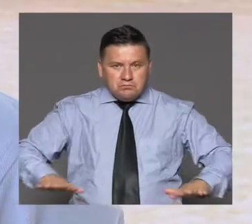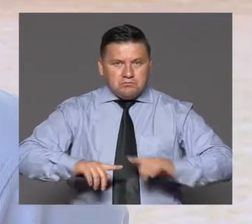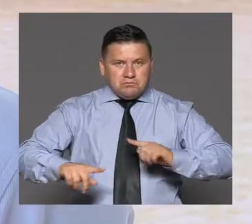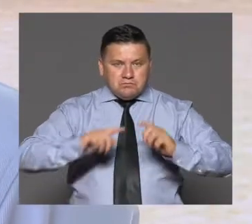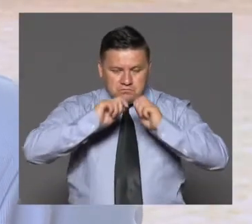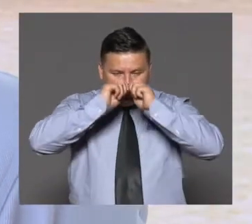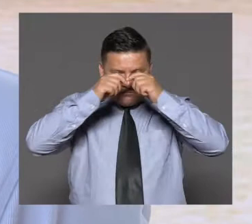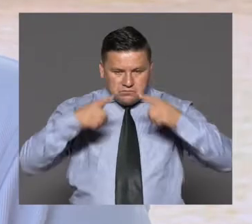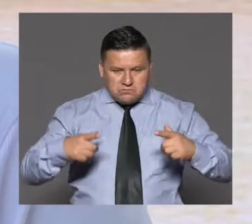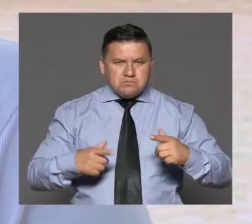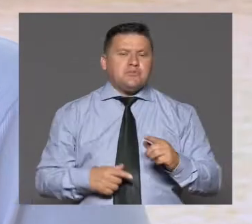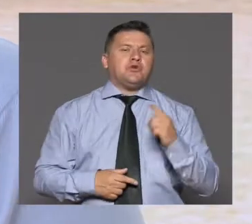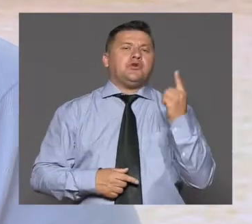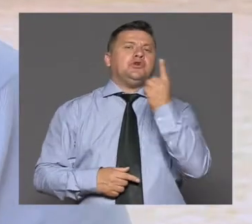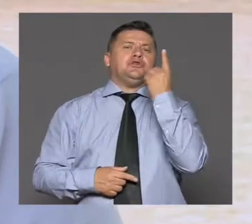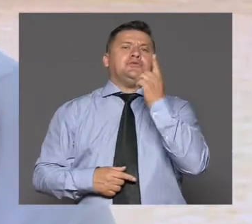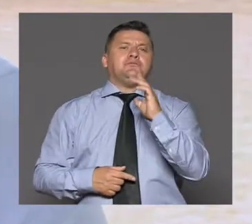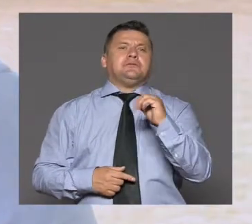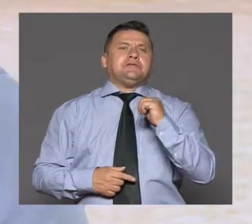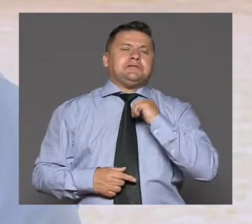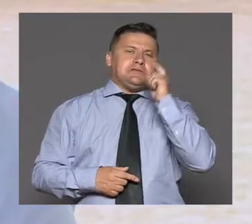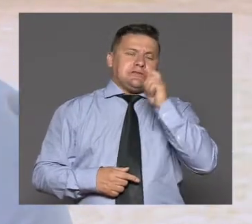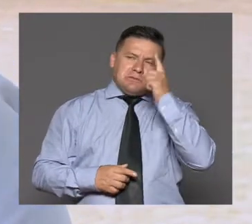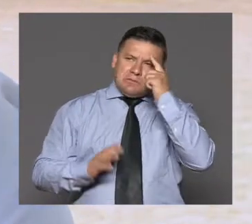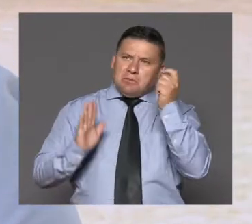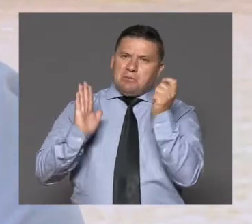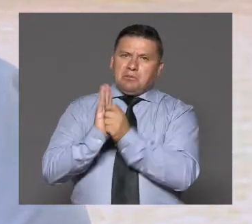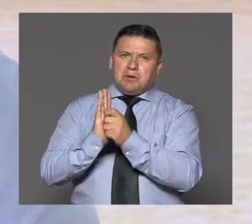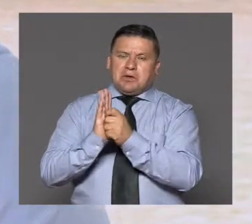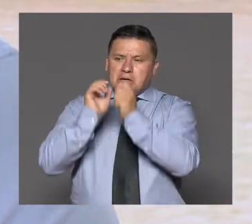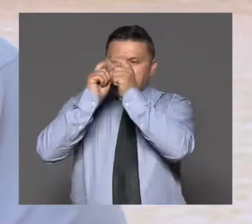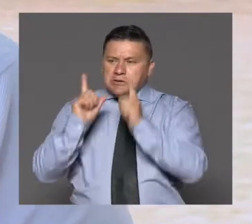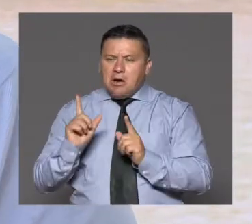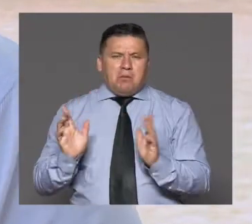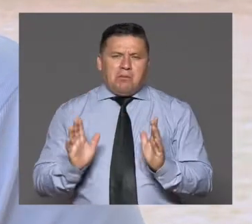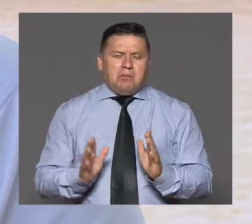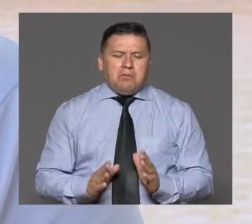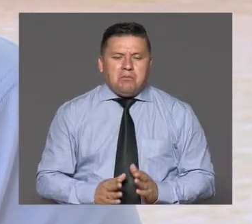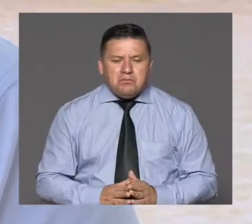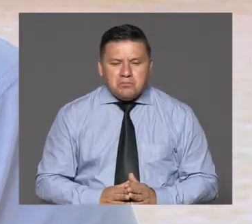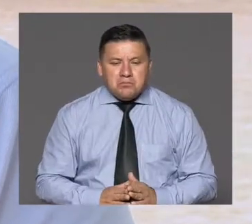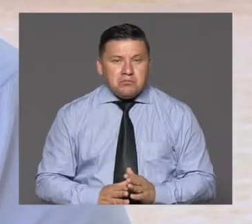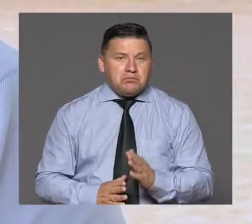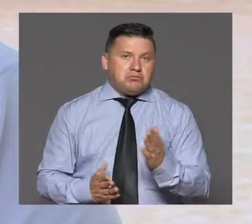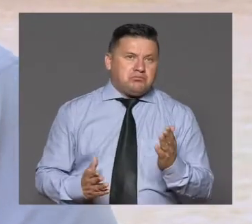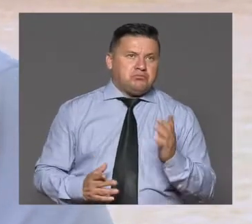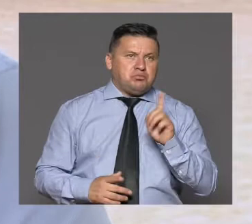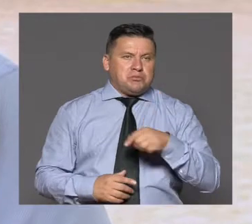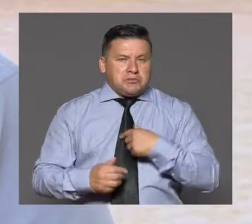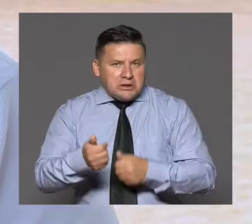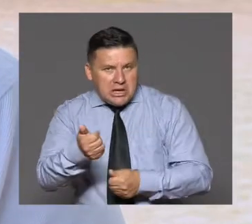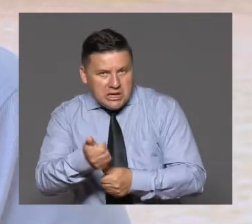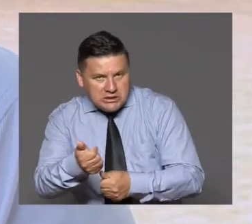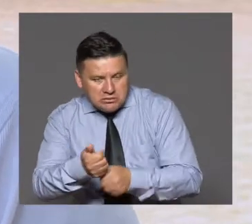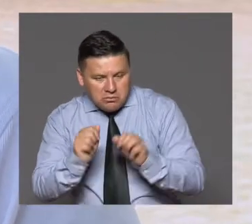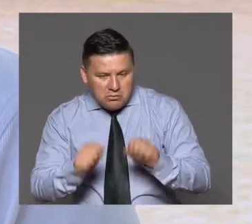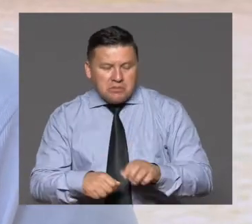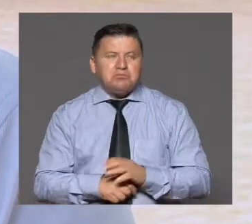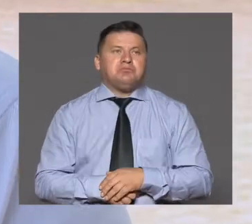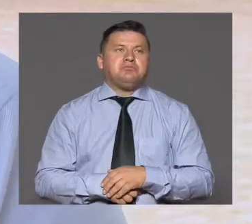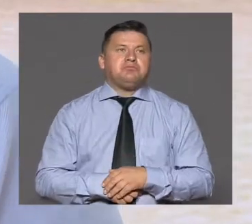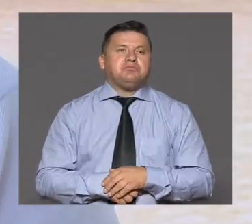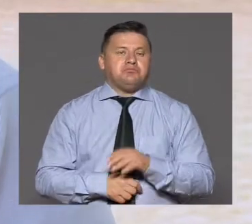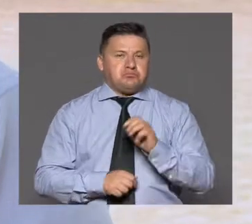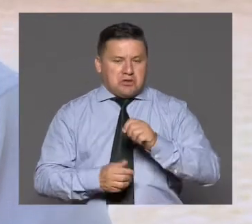administrador público no solamente se tiene que enmarcar en la cosa pública. Puedo ser asesor, puedo tener